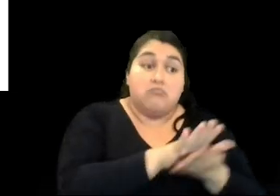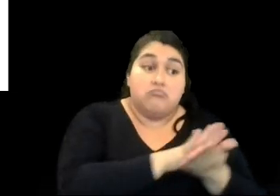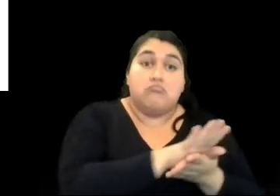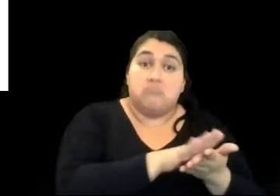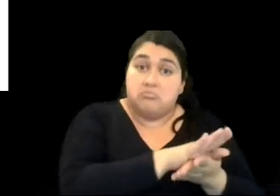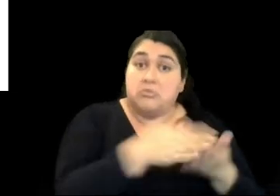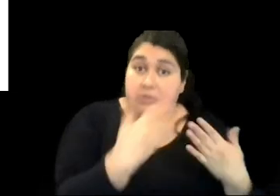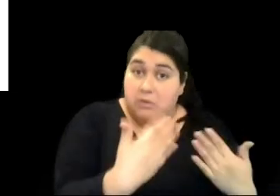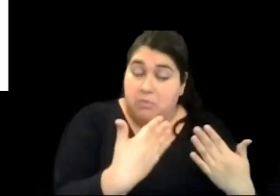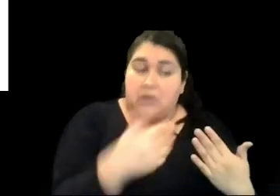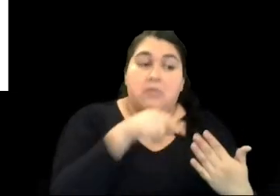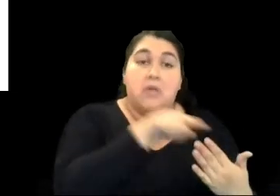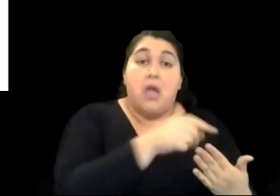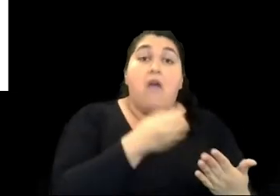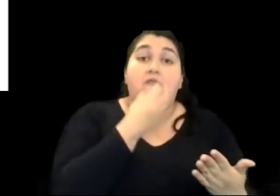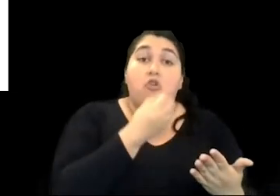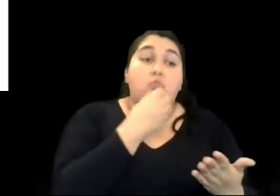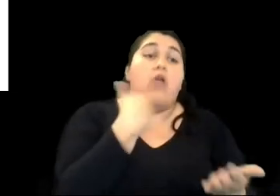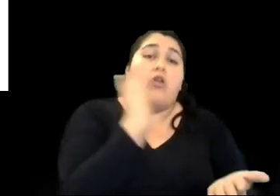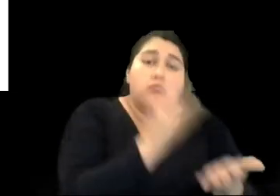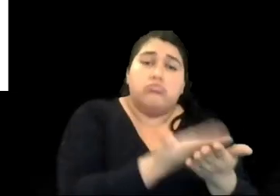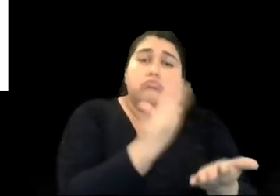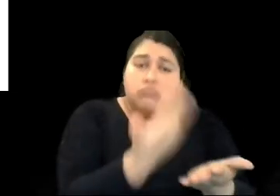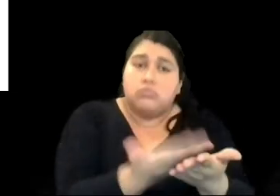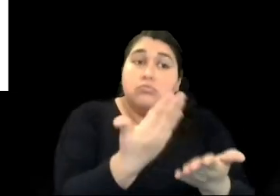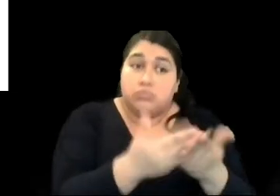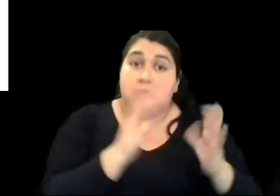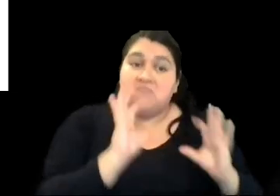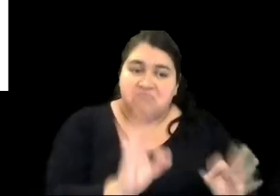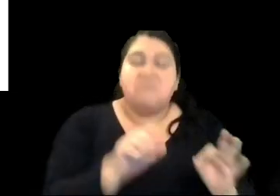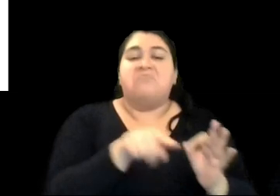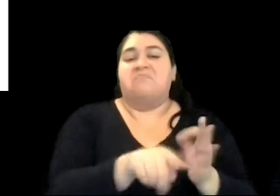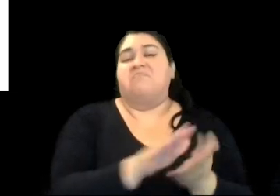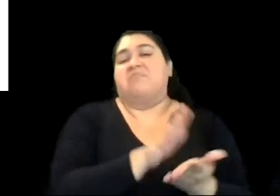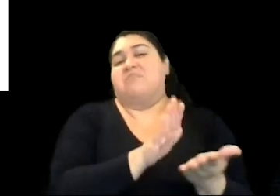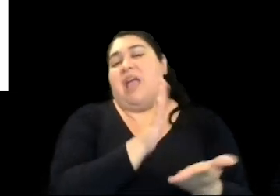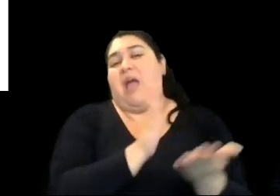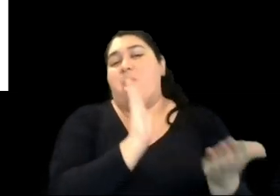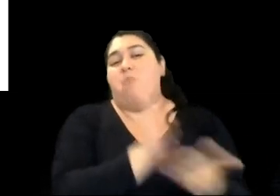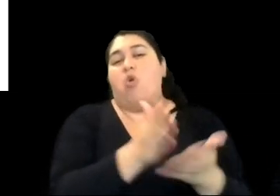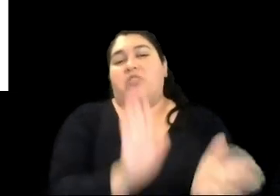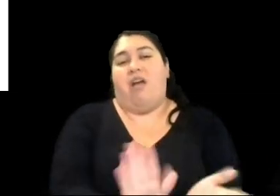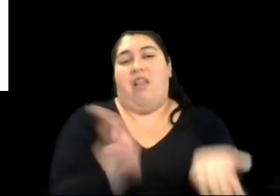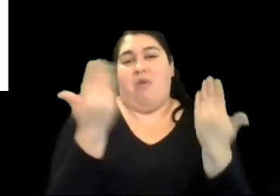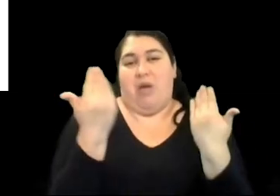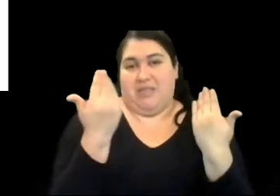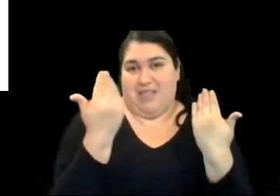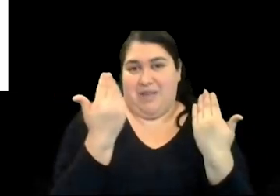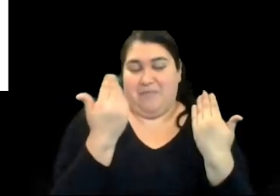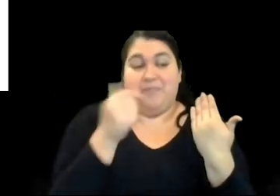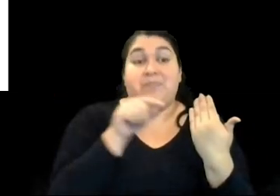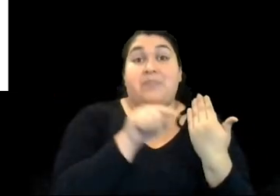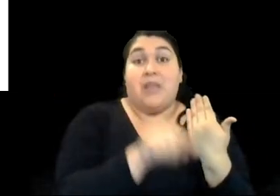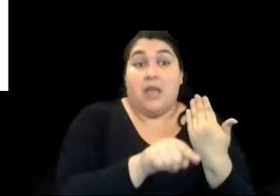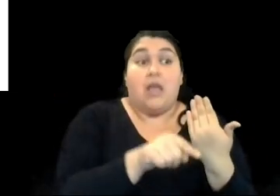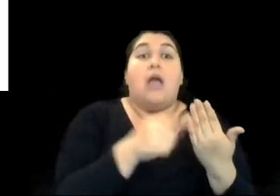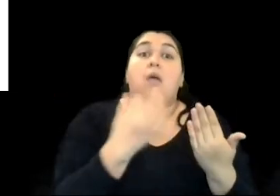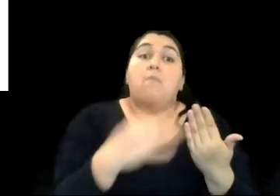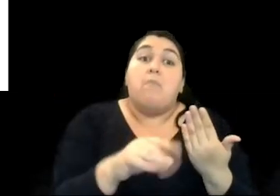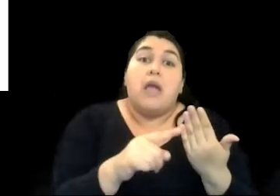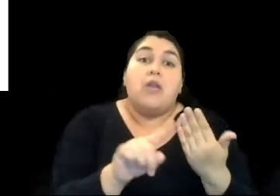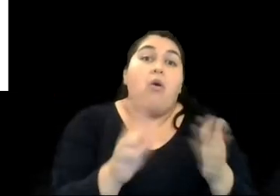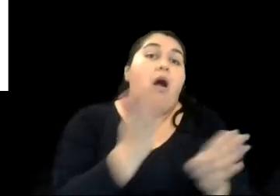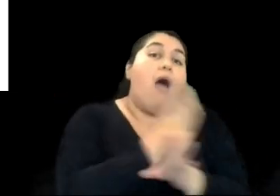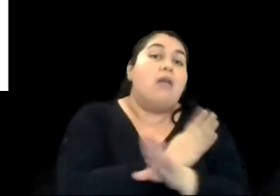la presentación del formulario respectivo. Entonces, para que esa multa quede condonada, lo primero que tendría que hacer el